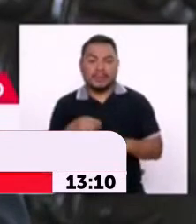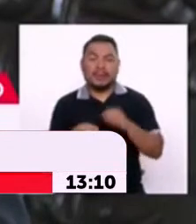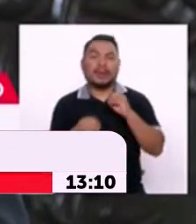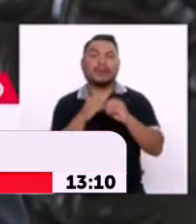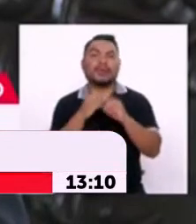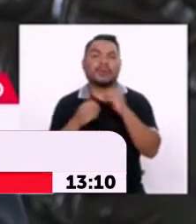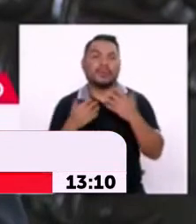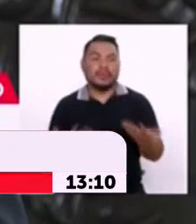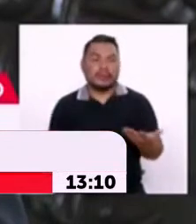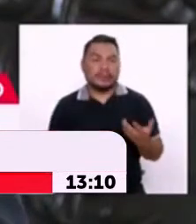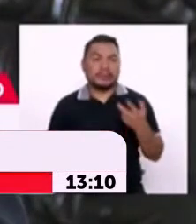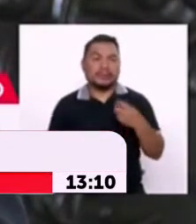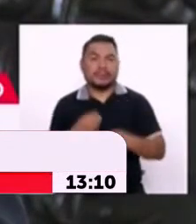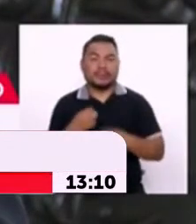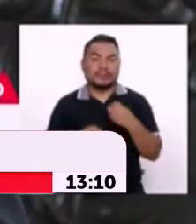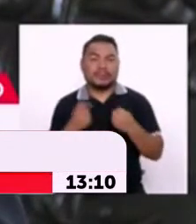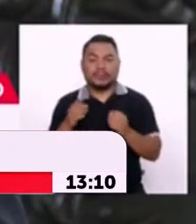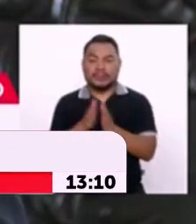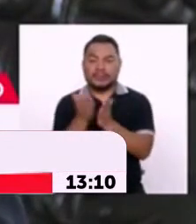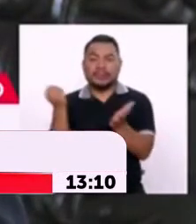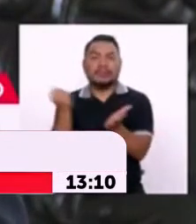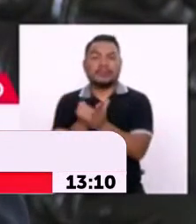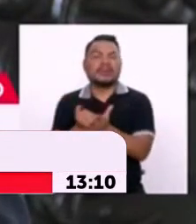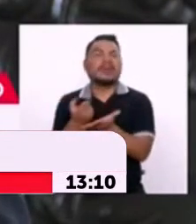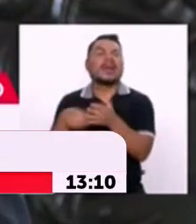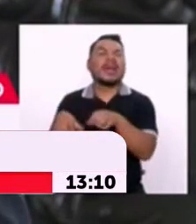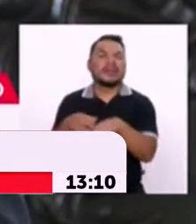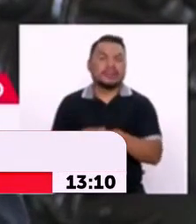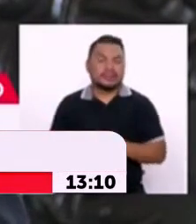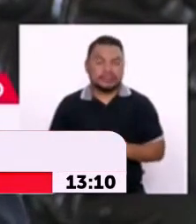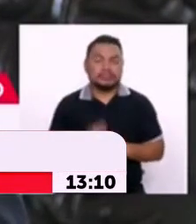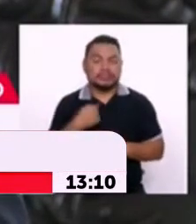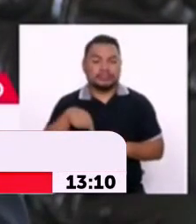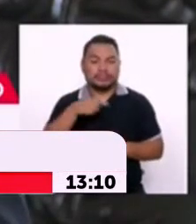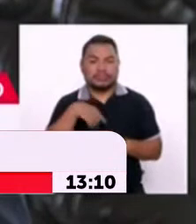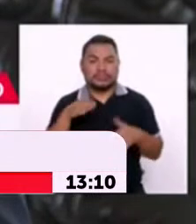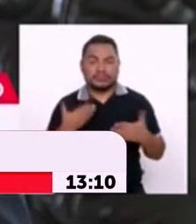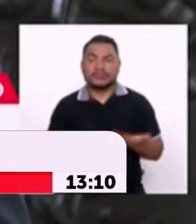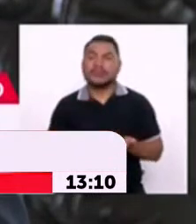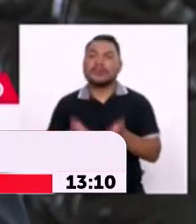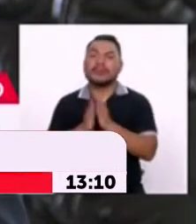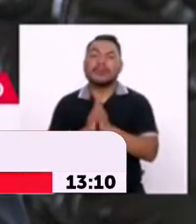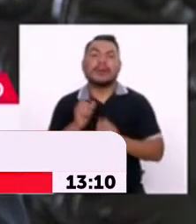Solución a la crisis de pasaportes. Hemos adquirido